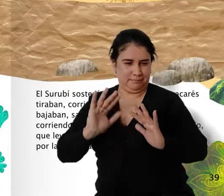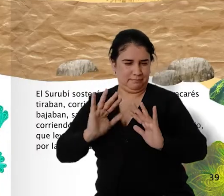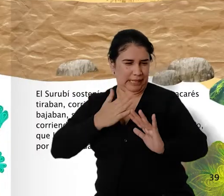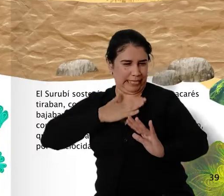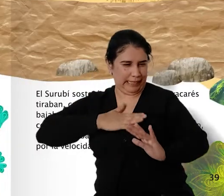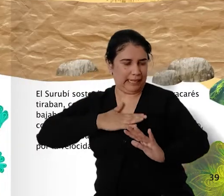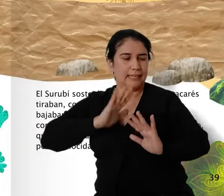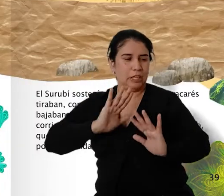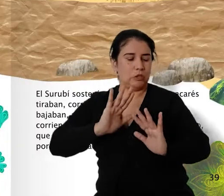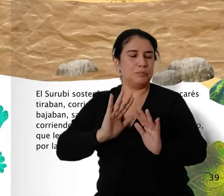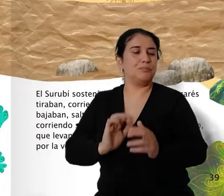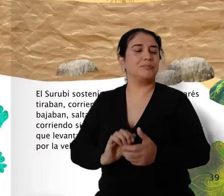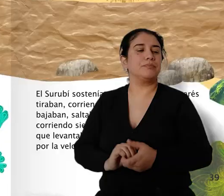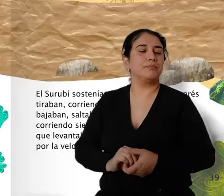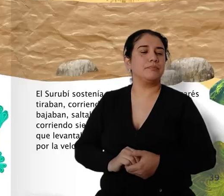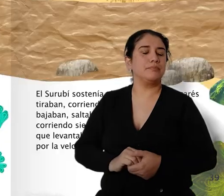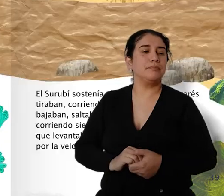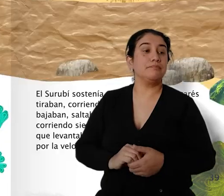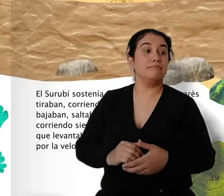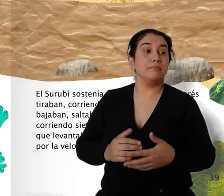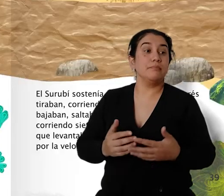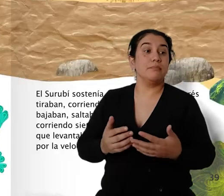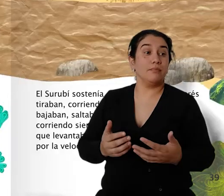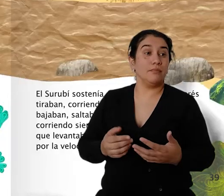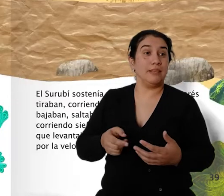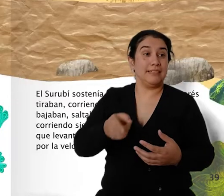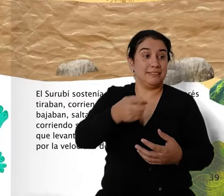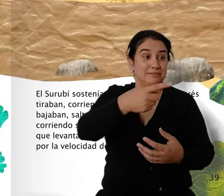reventar. Yo sé hacer eso.